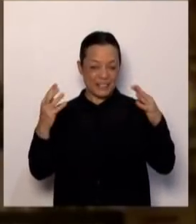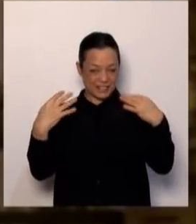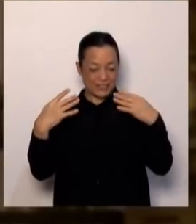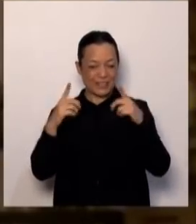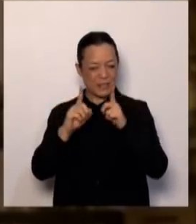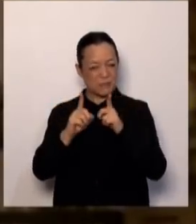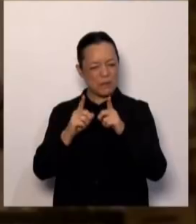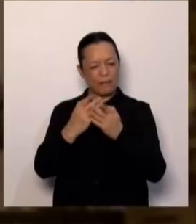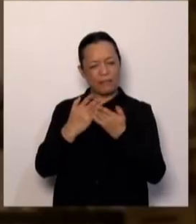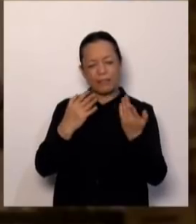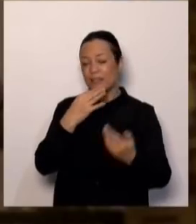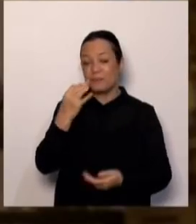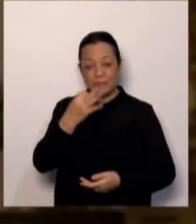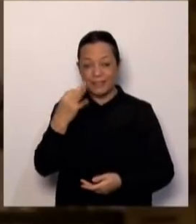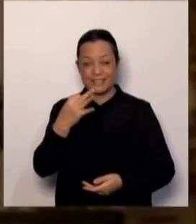Un día muy especial.